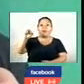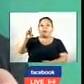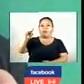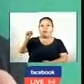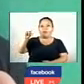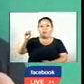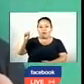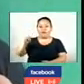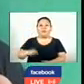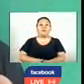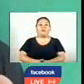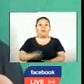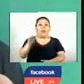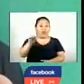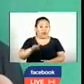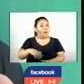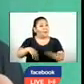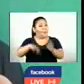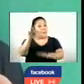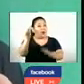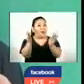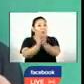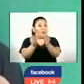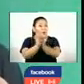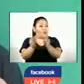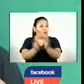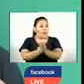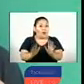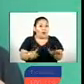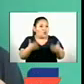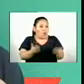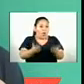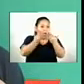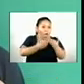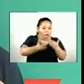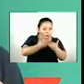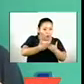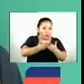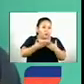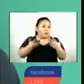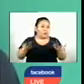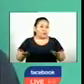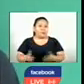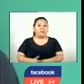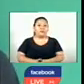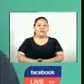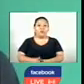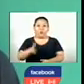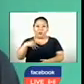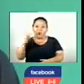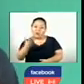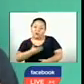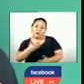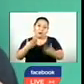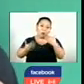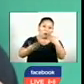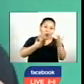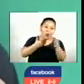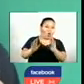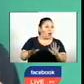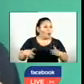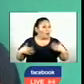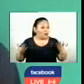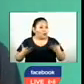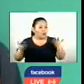grandes que hay en el municipio es el tema de la disponibilidad de recursos hídricos Entonces hablábamos como que de hacer